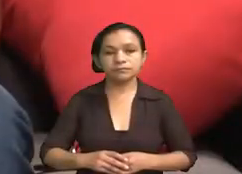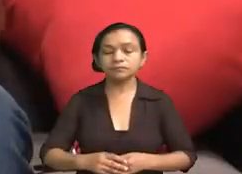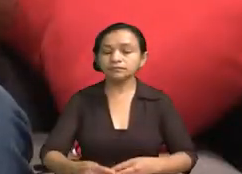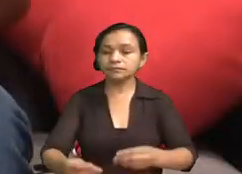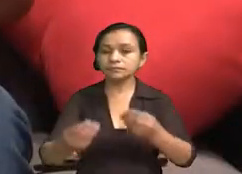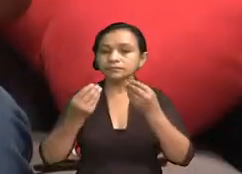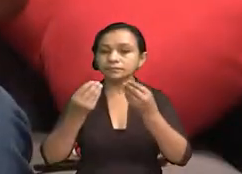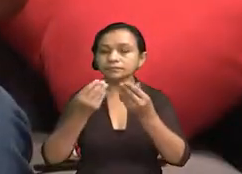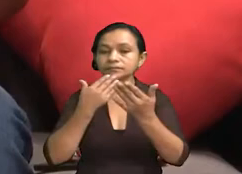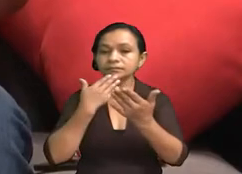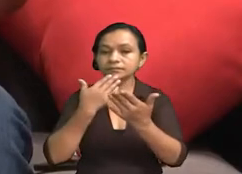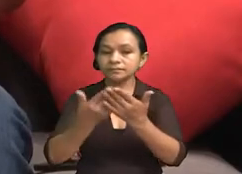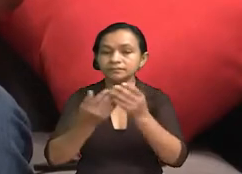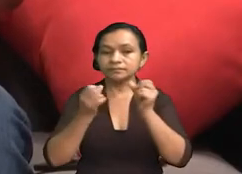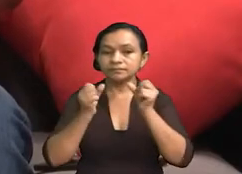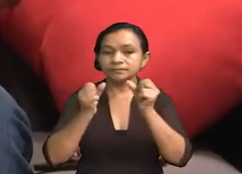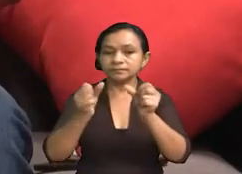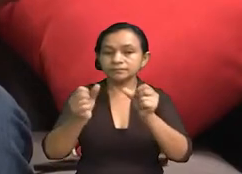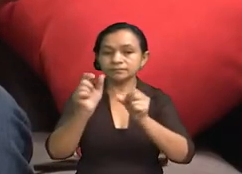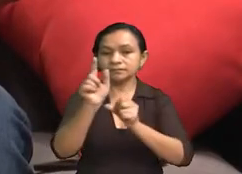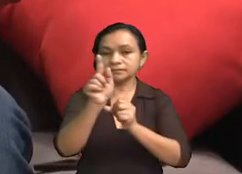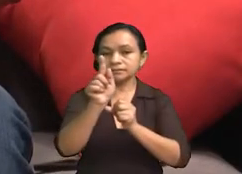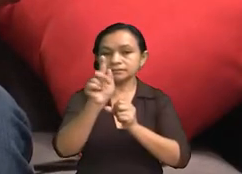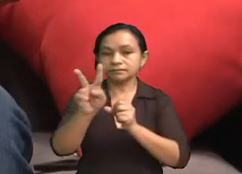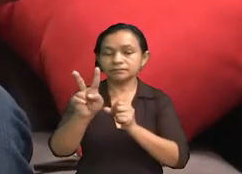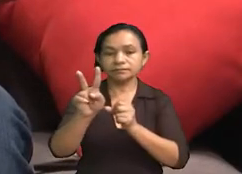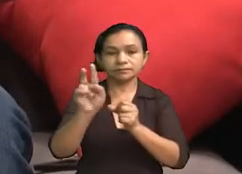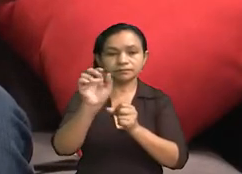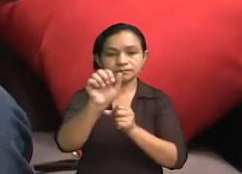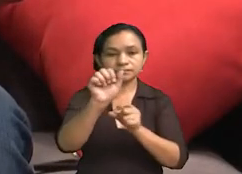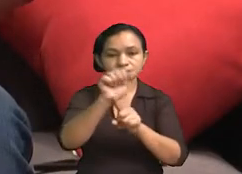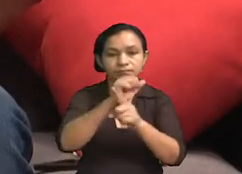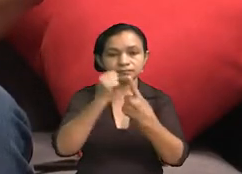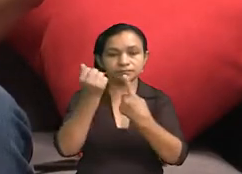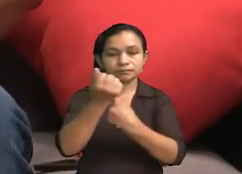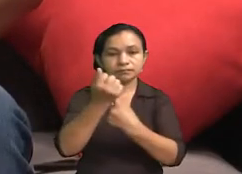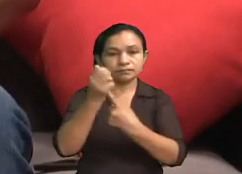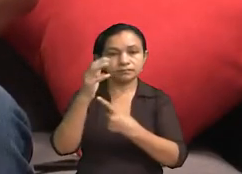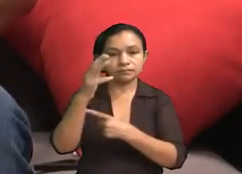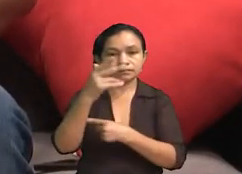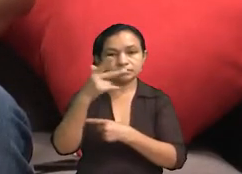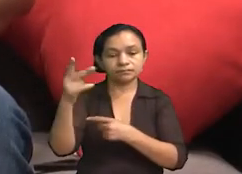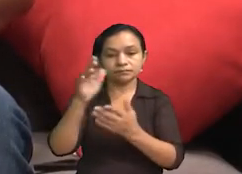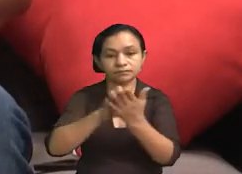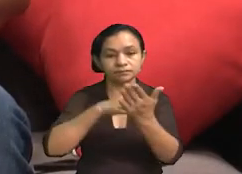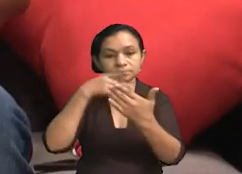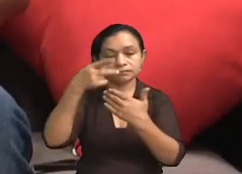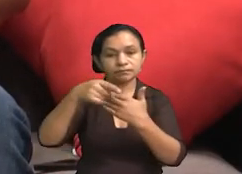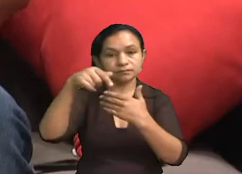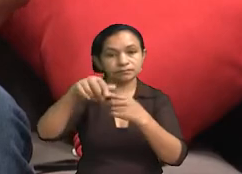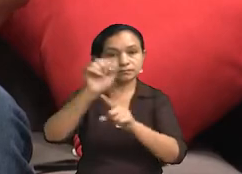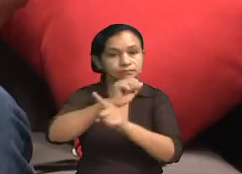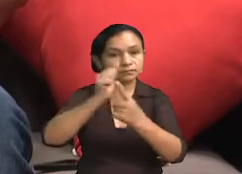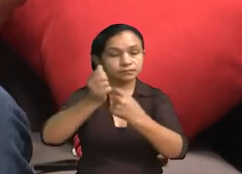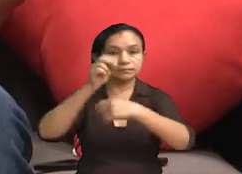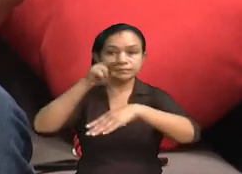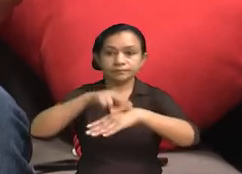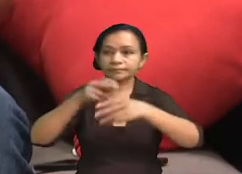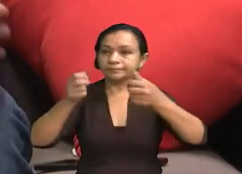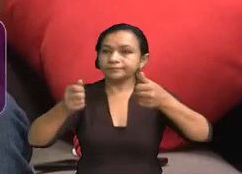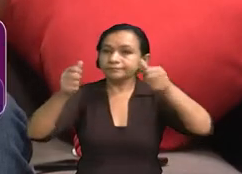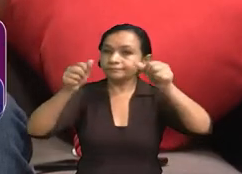Muchísimas gracias por continuar en sintonía del canal parlamentario. Muchísimas gracias por continuar acompañándonos en su programa desde el Parlamento.